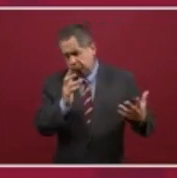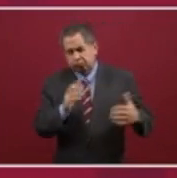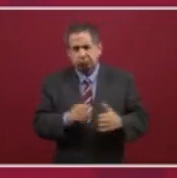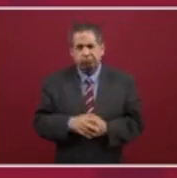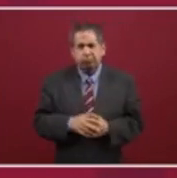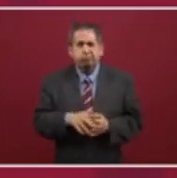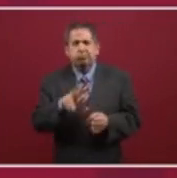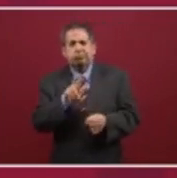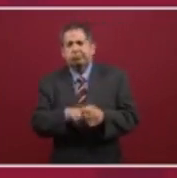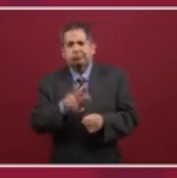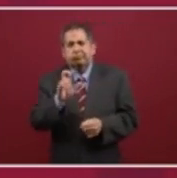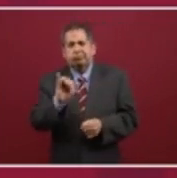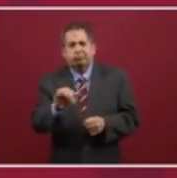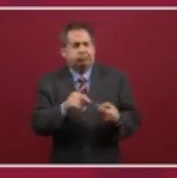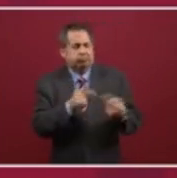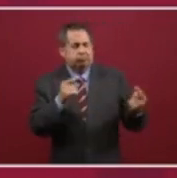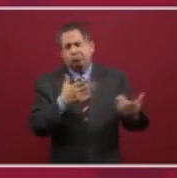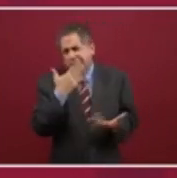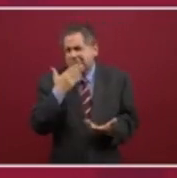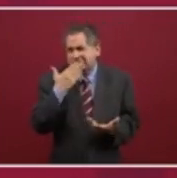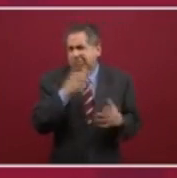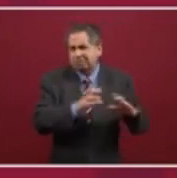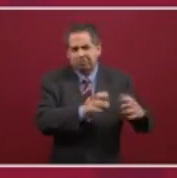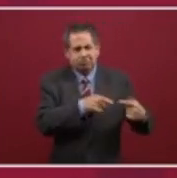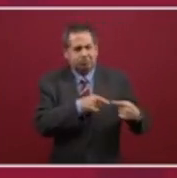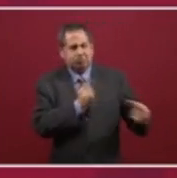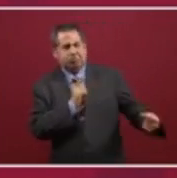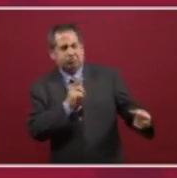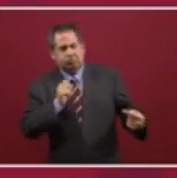normal, legítimo.